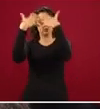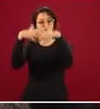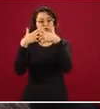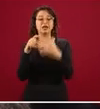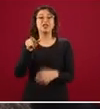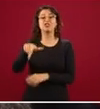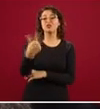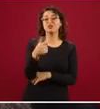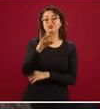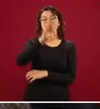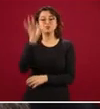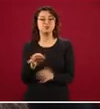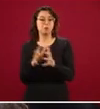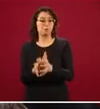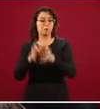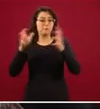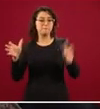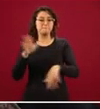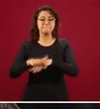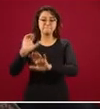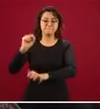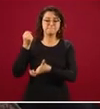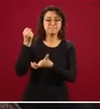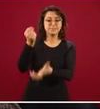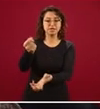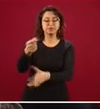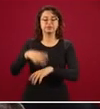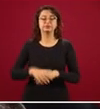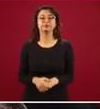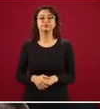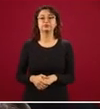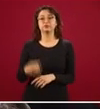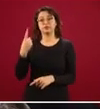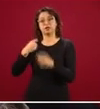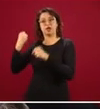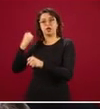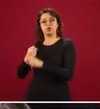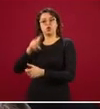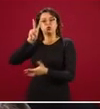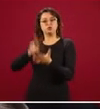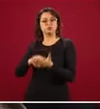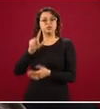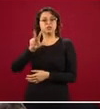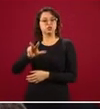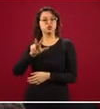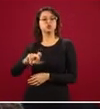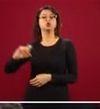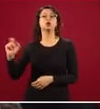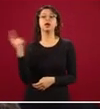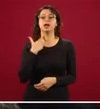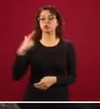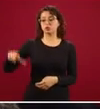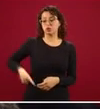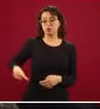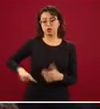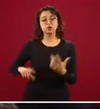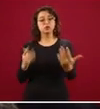12%. Y comparado con 2018, el fin de la administración anterior, hubo